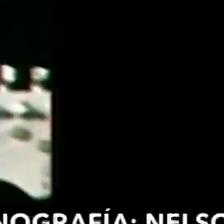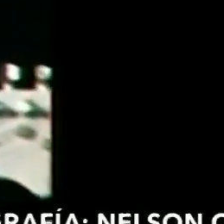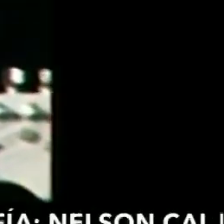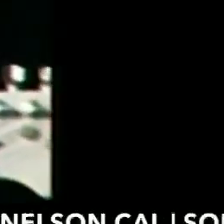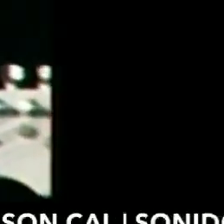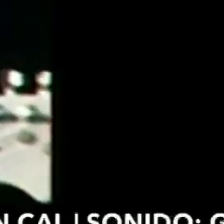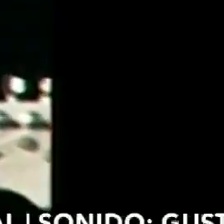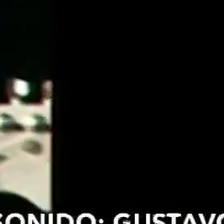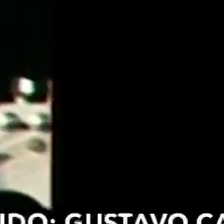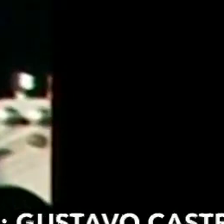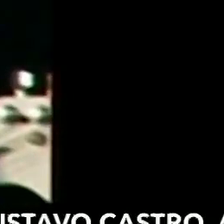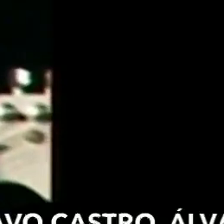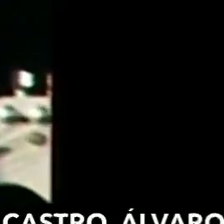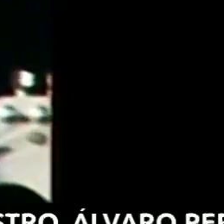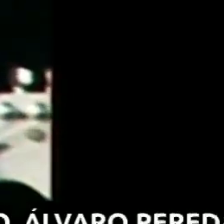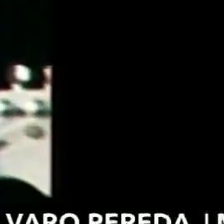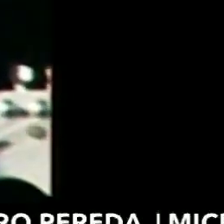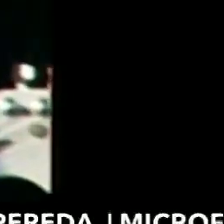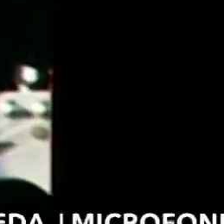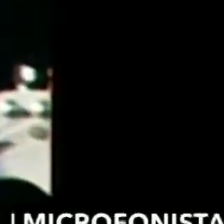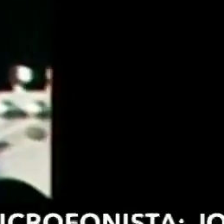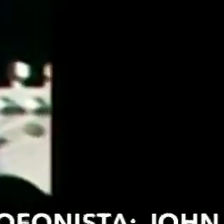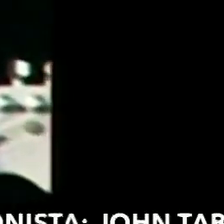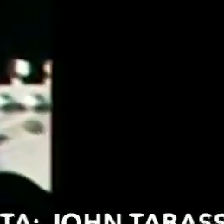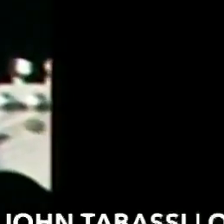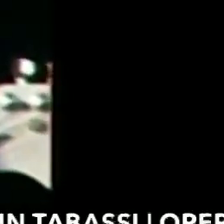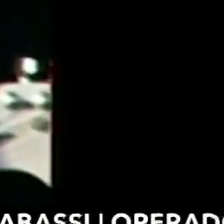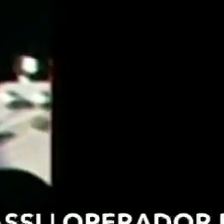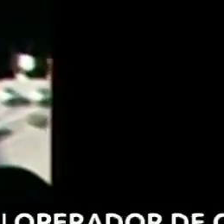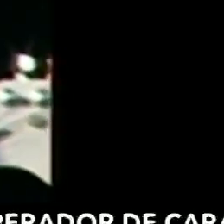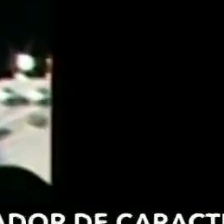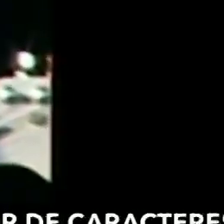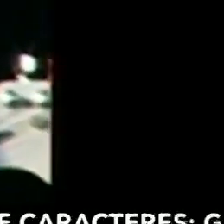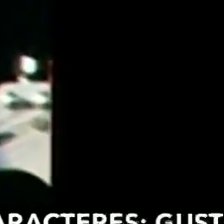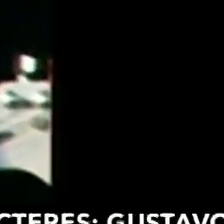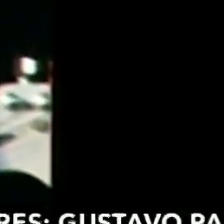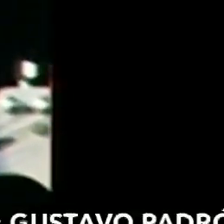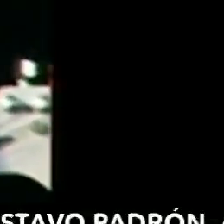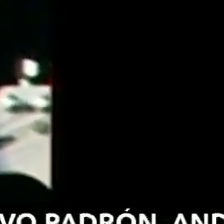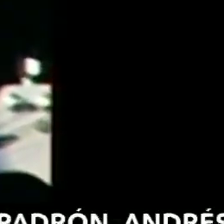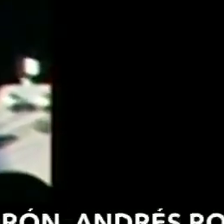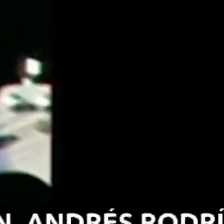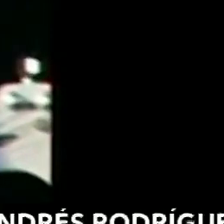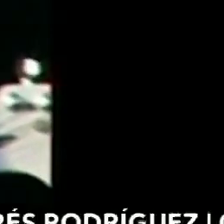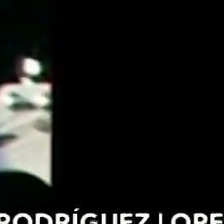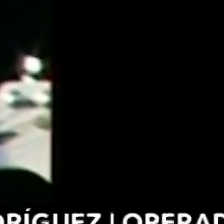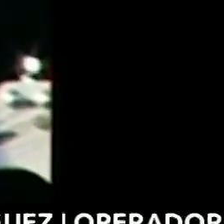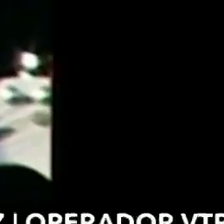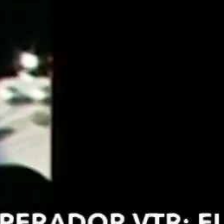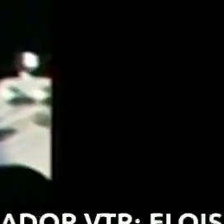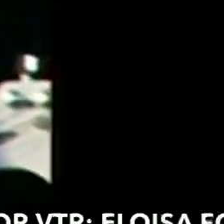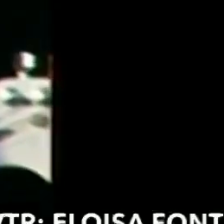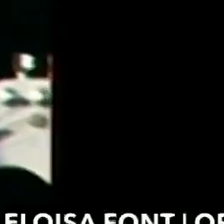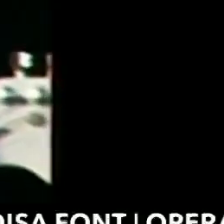Me dijeron un señor que se llama Hugo Mercader, que es un pintor muy conocido en el